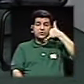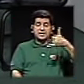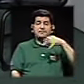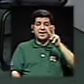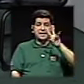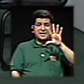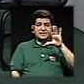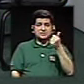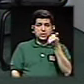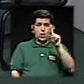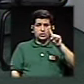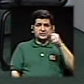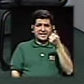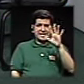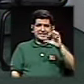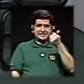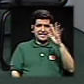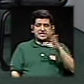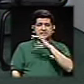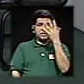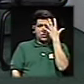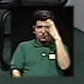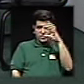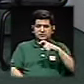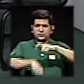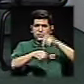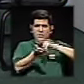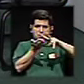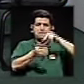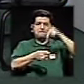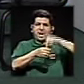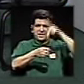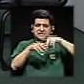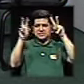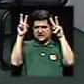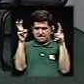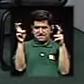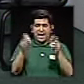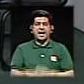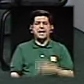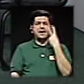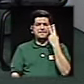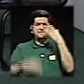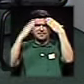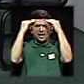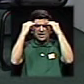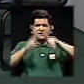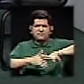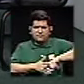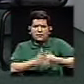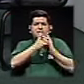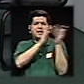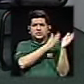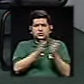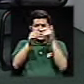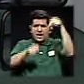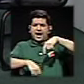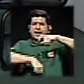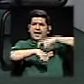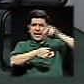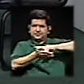251 15 15 o por medio del Facebook DEA verde para participar en este tema vamos a ver la cápsula introductoria que hemos preparado acá en